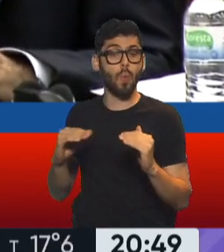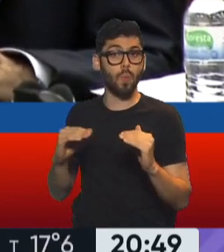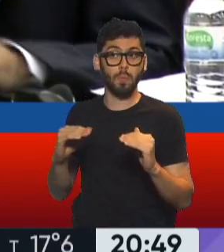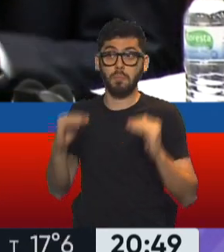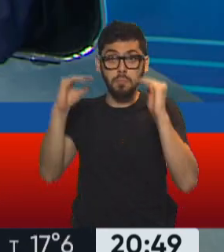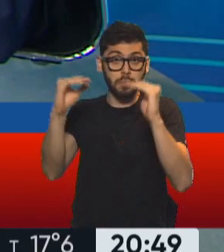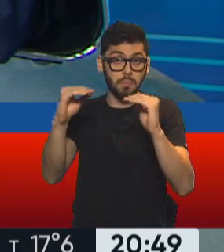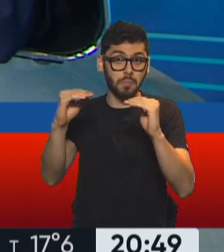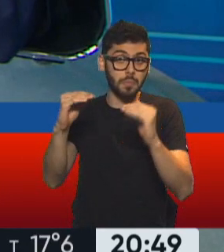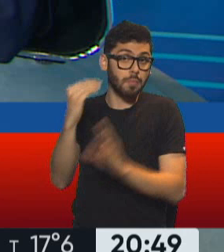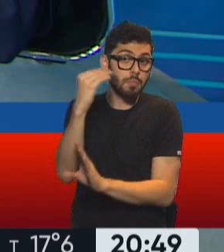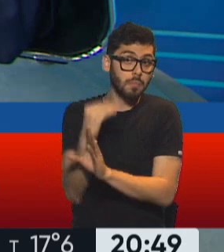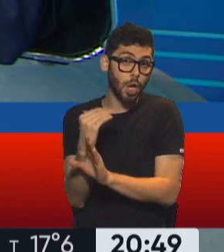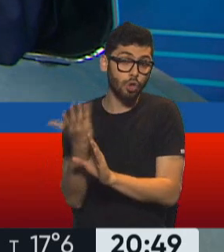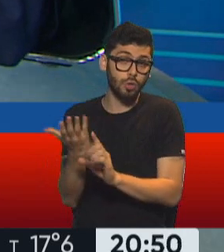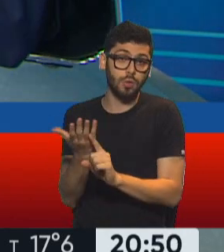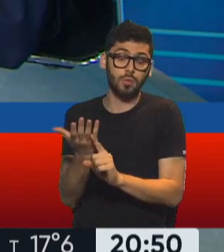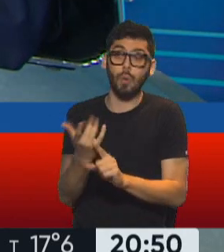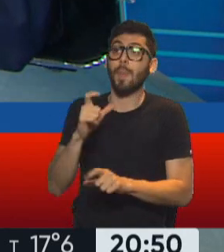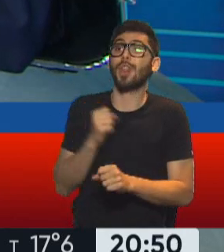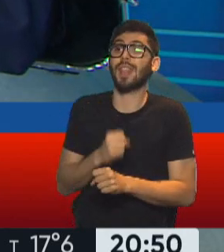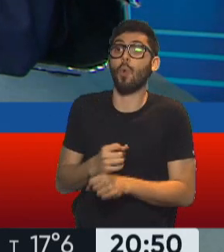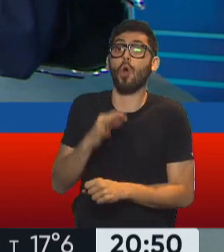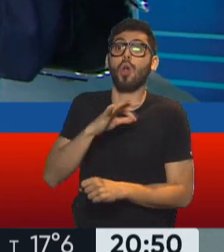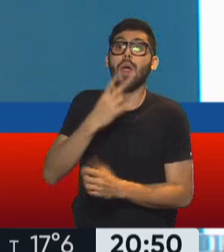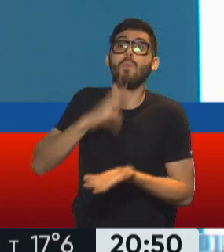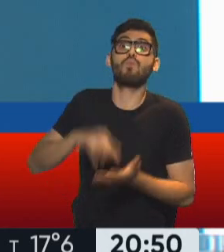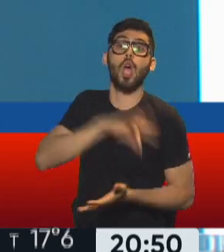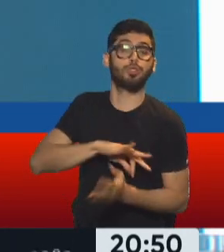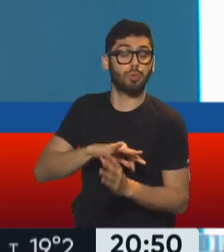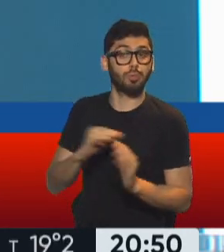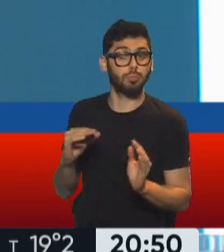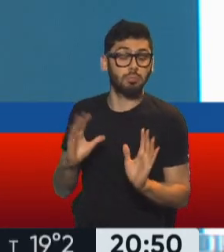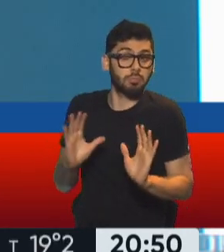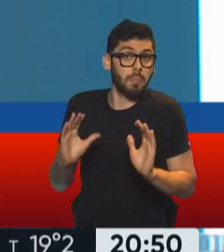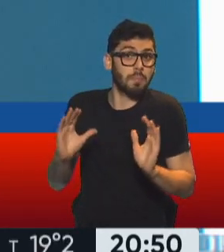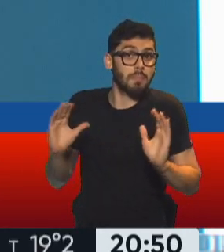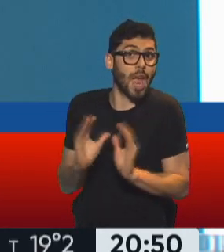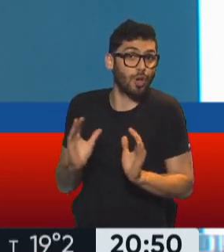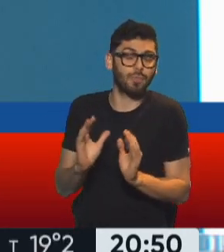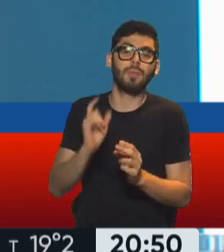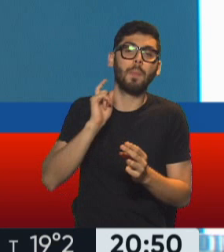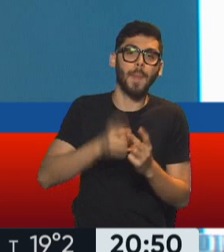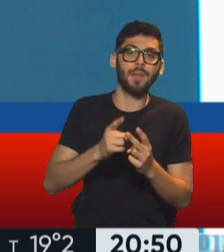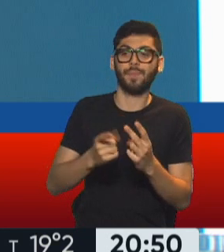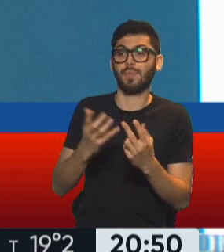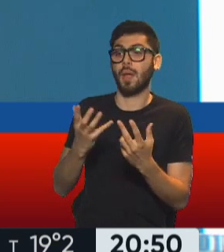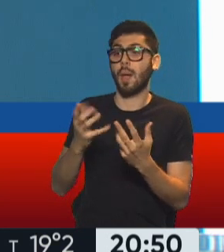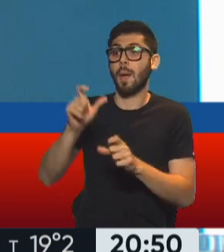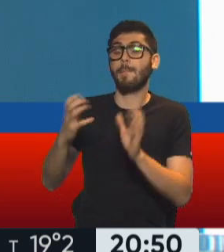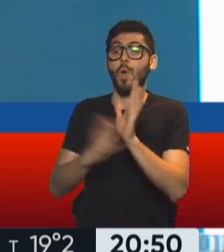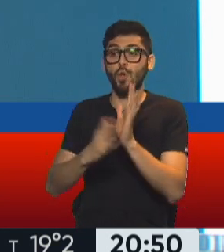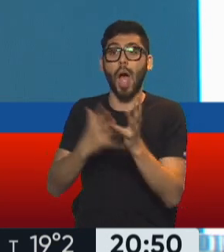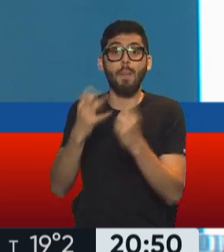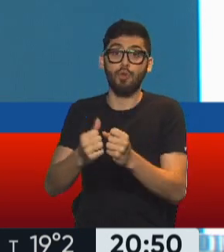rebaja de presión tributaria en el bolsillo directo del trabajador. Después fue el apoyo a monotributistas con créditos